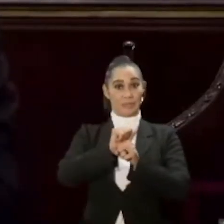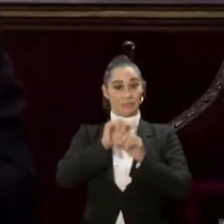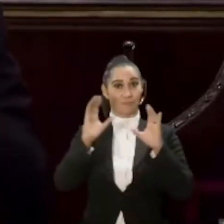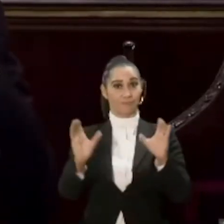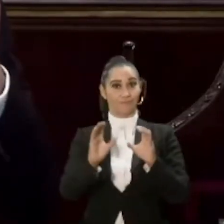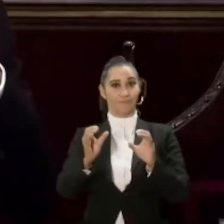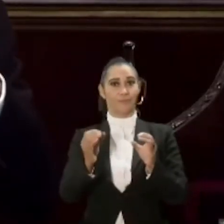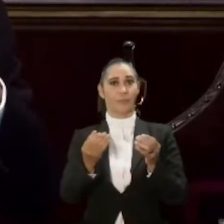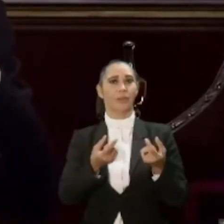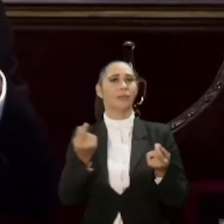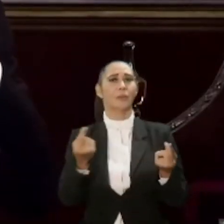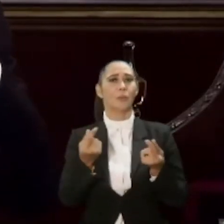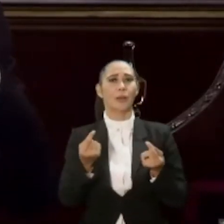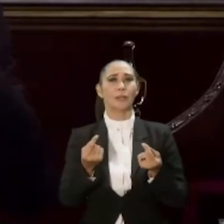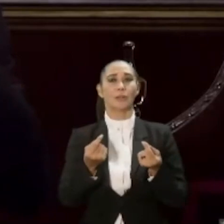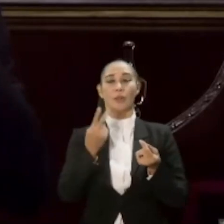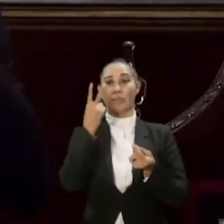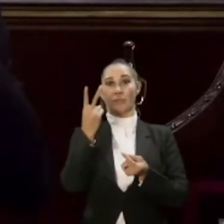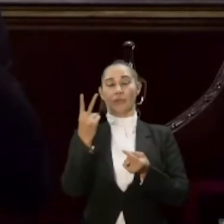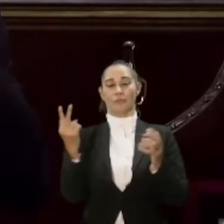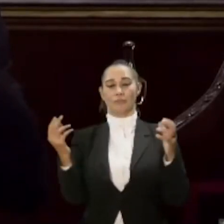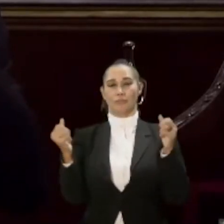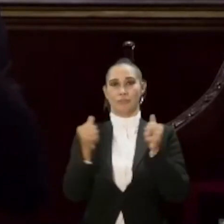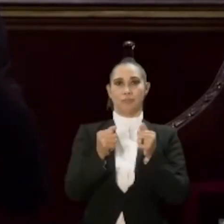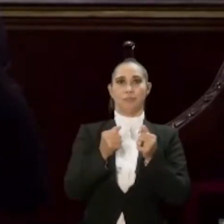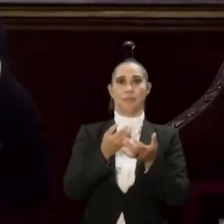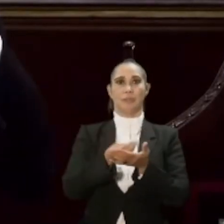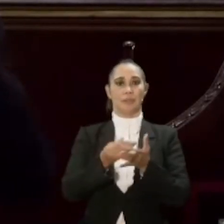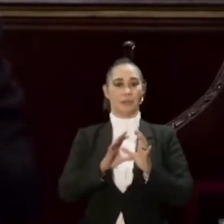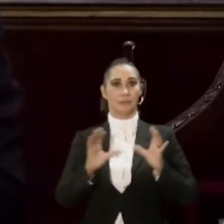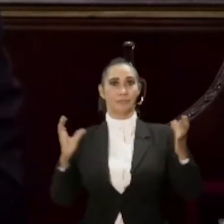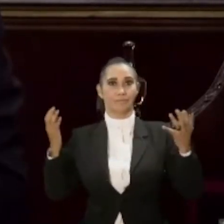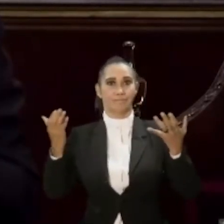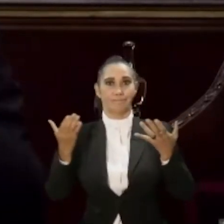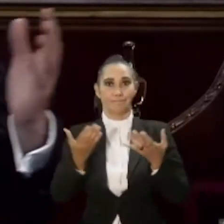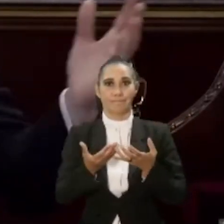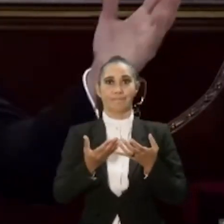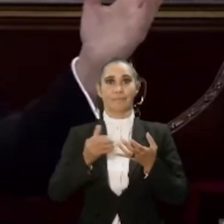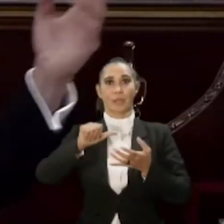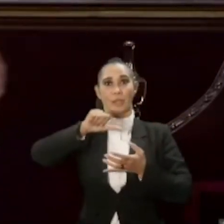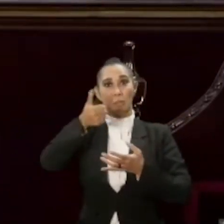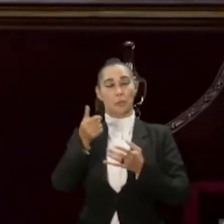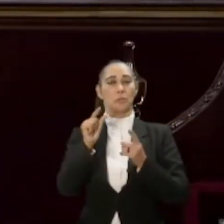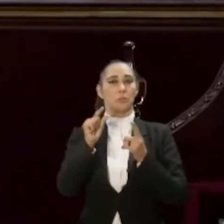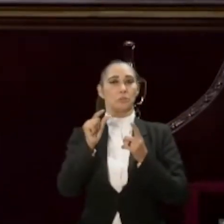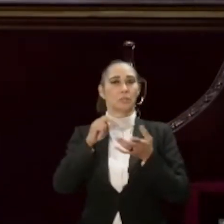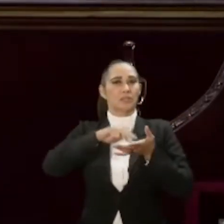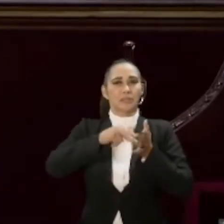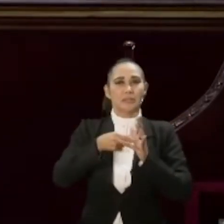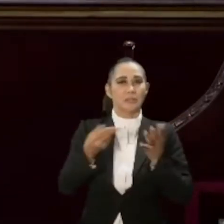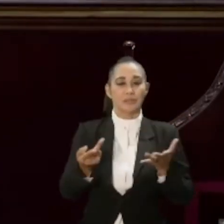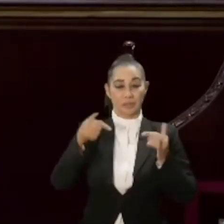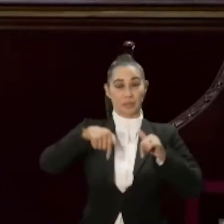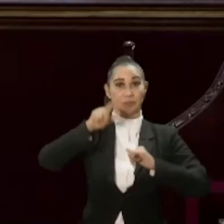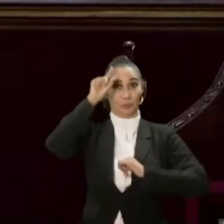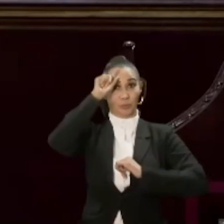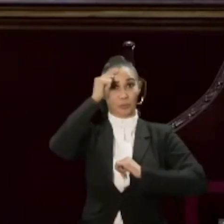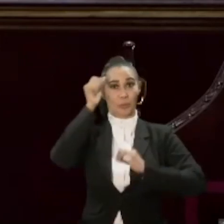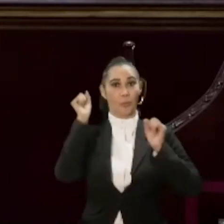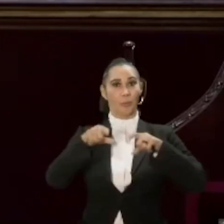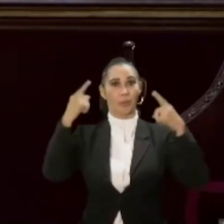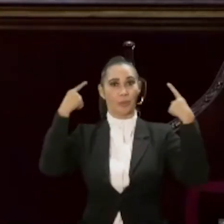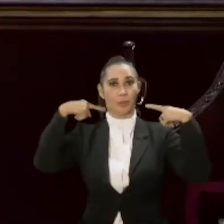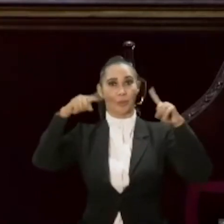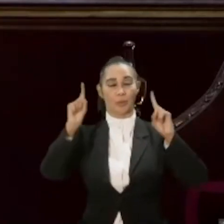ocurre luego de enfrentar dos choques externos de gran magnitud. En otras palabras, nuestro gobierno ha logrado